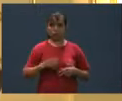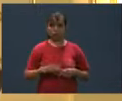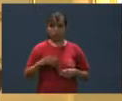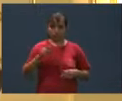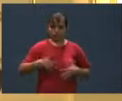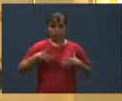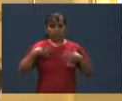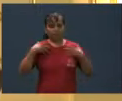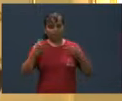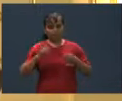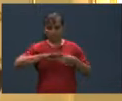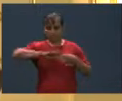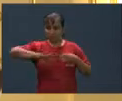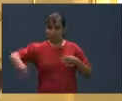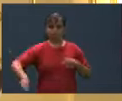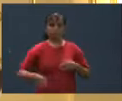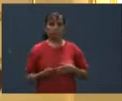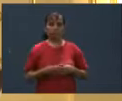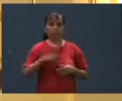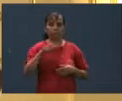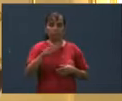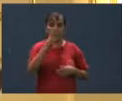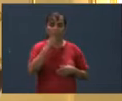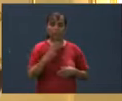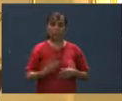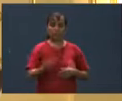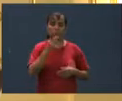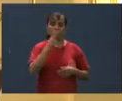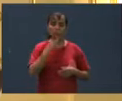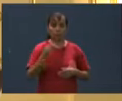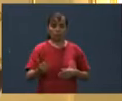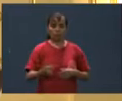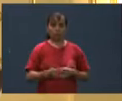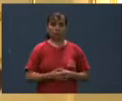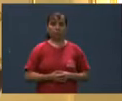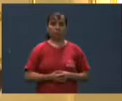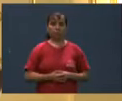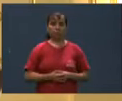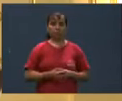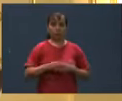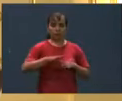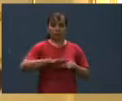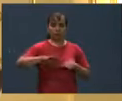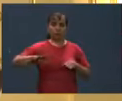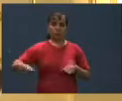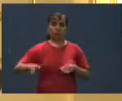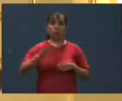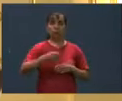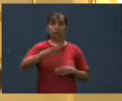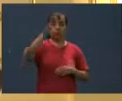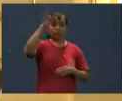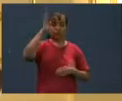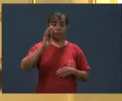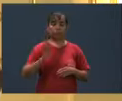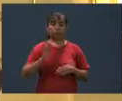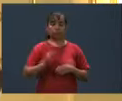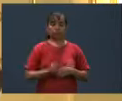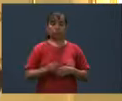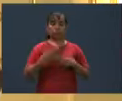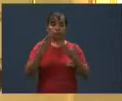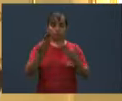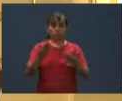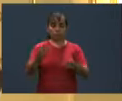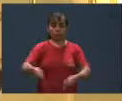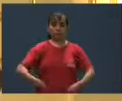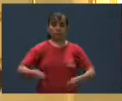encolerizado rechazó a sus hijos e hijas.